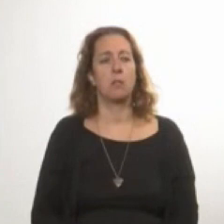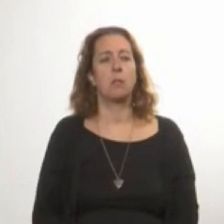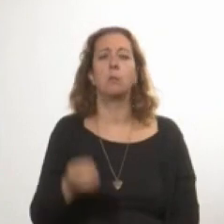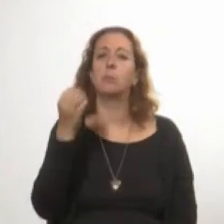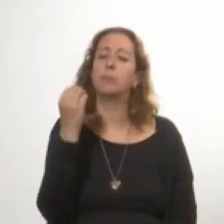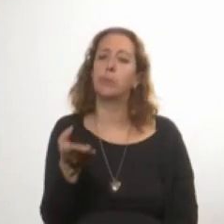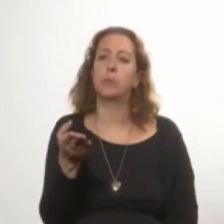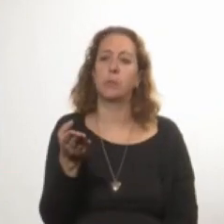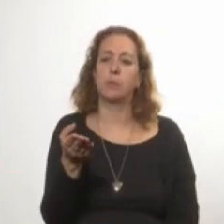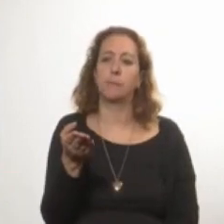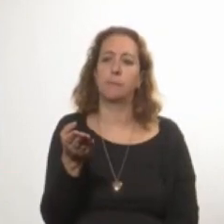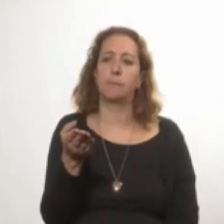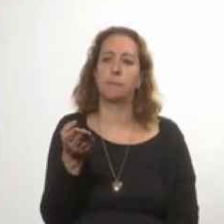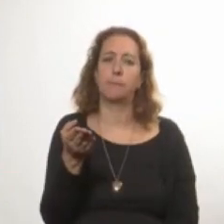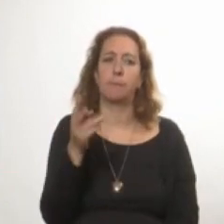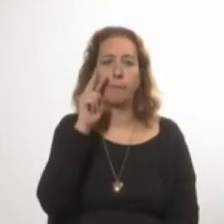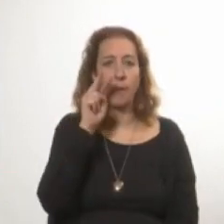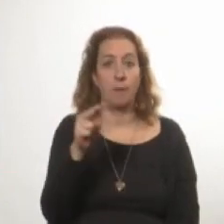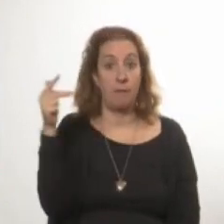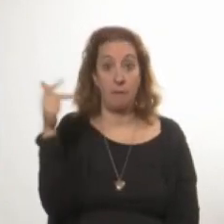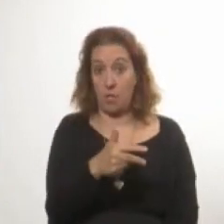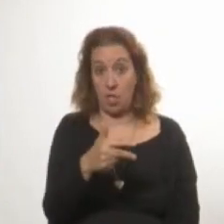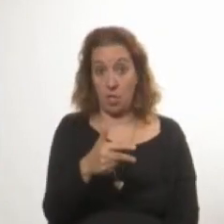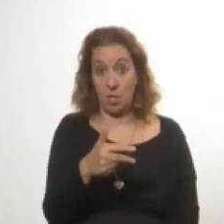Porque si vamos a fijar fechas